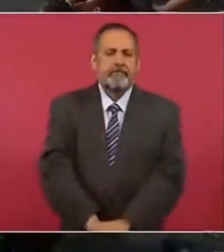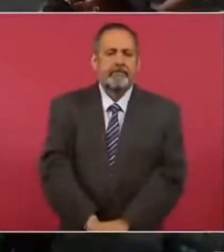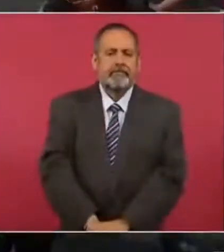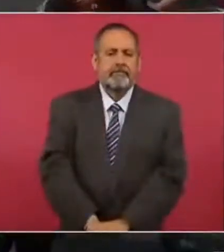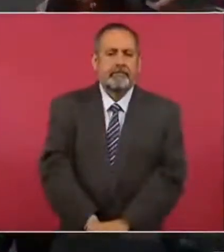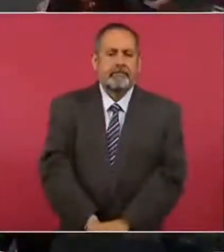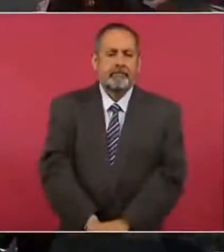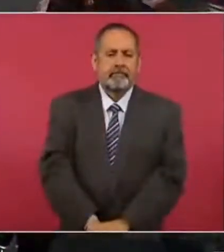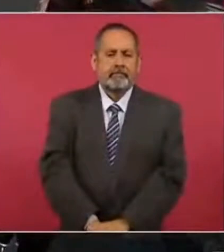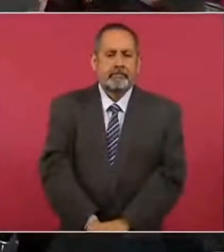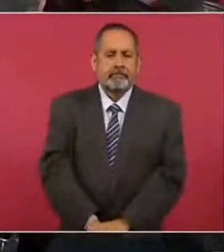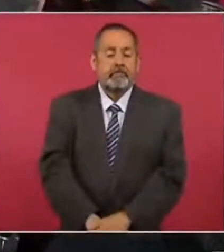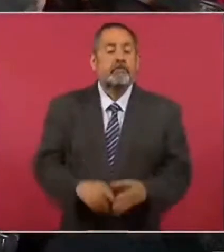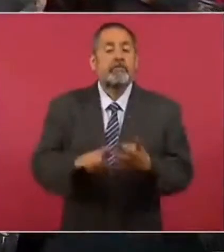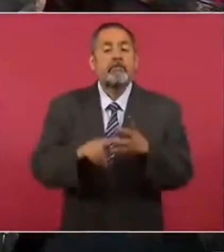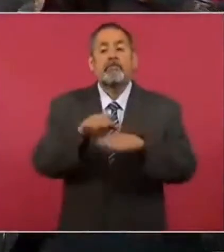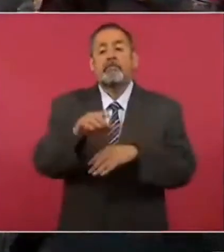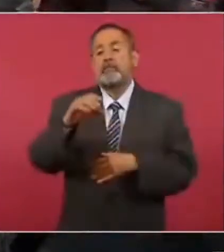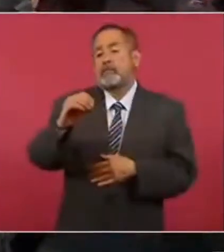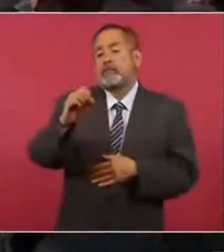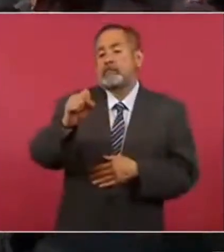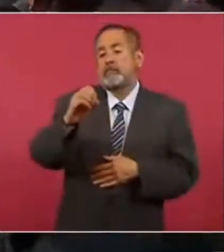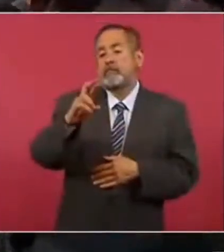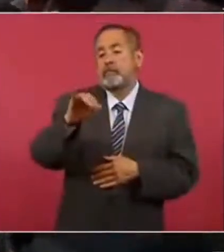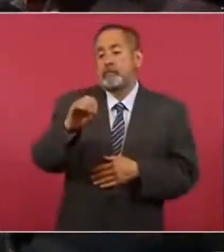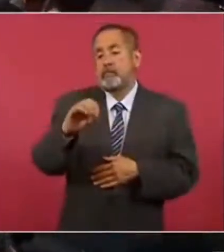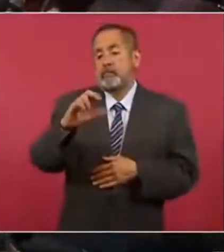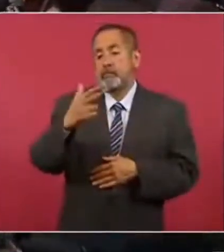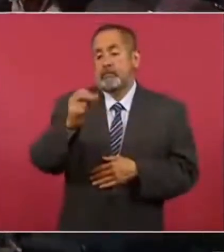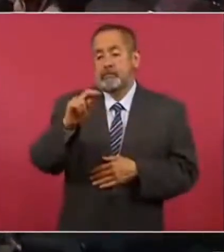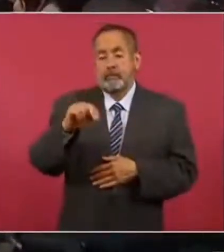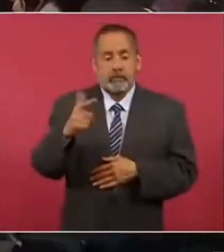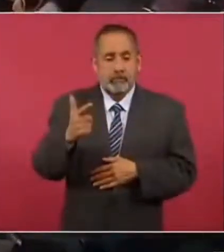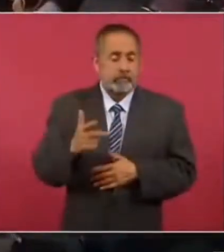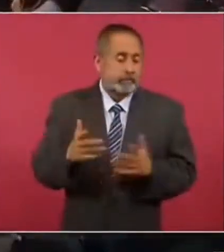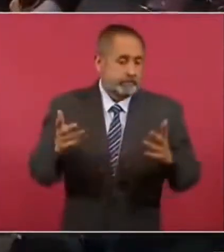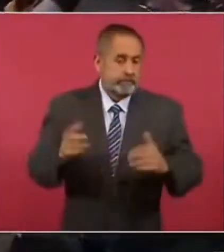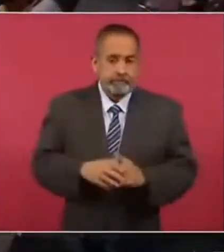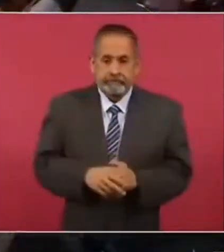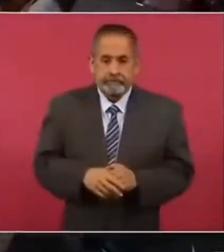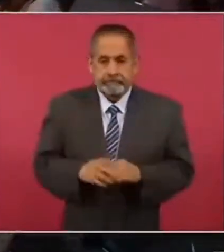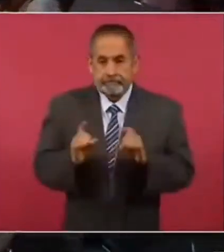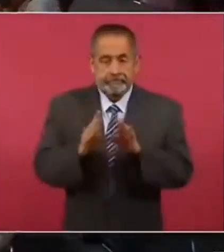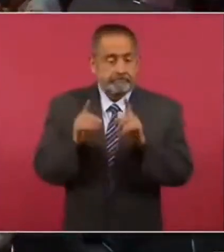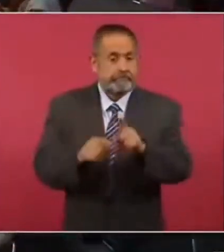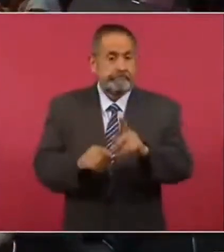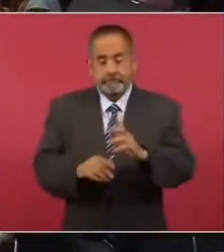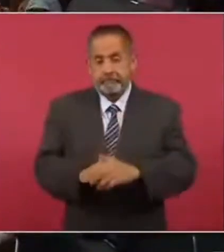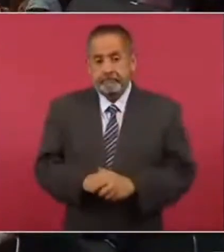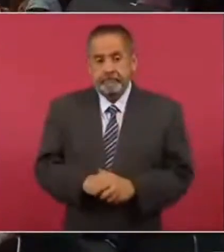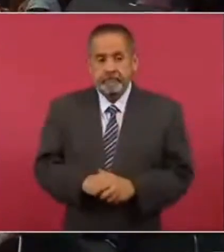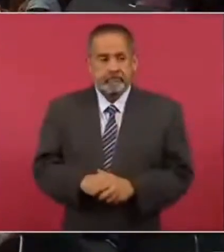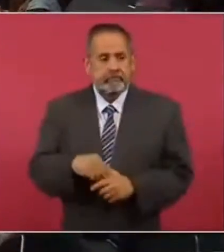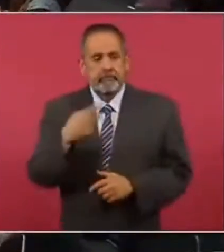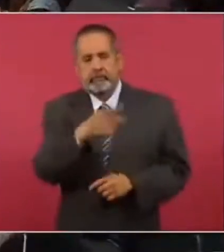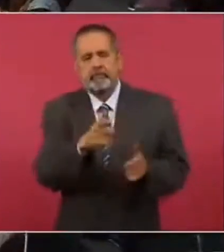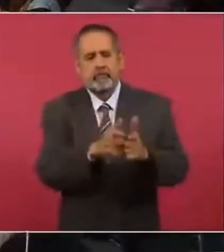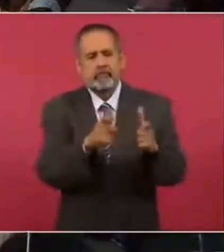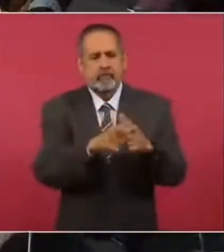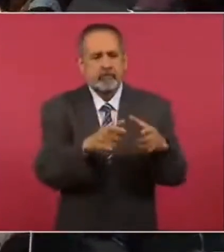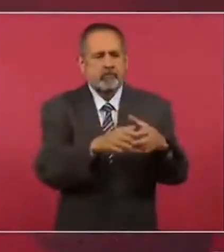Lo de Osorio Chong es una situación de un partido